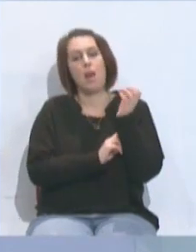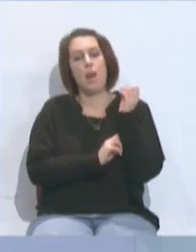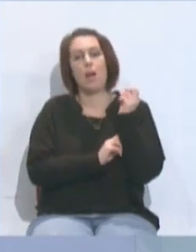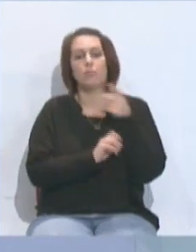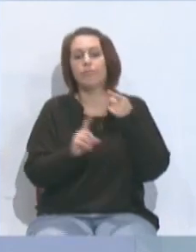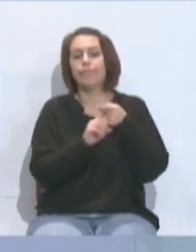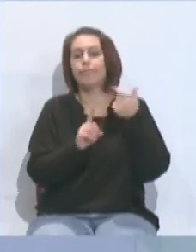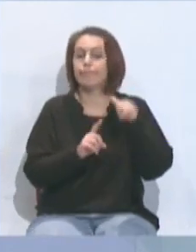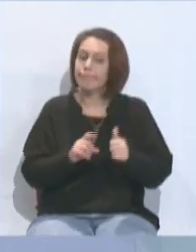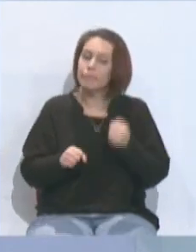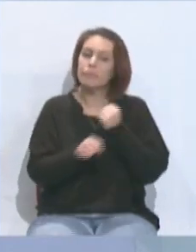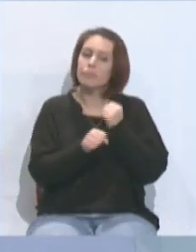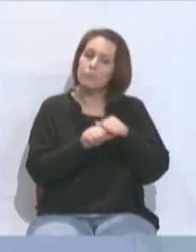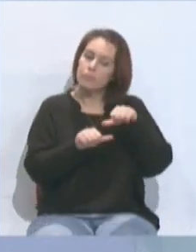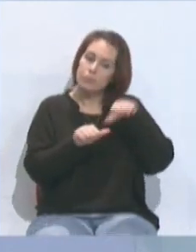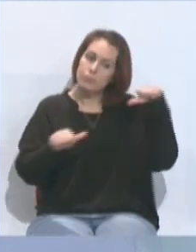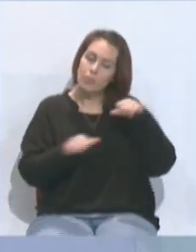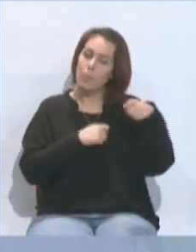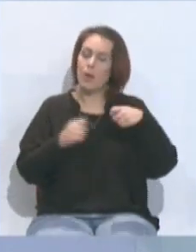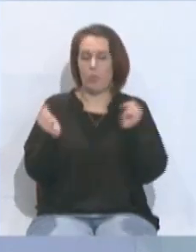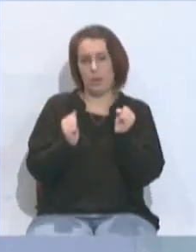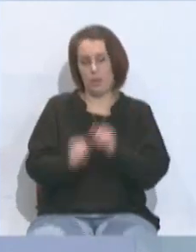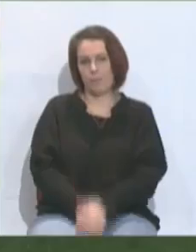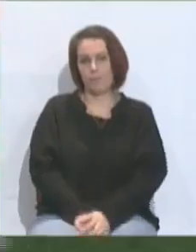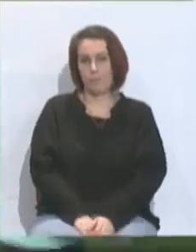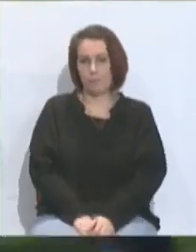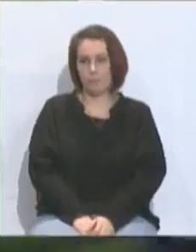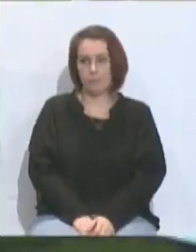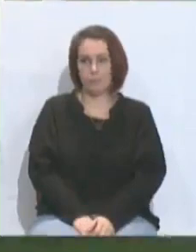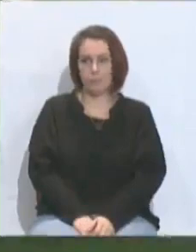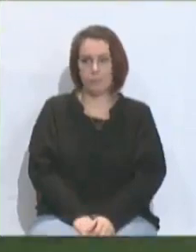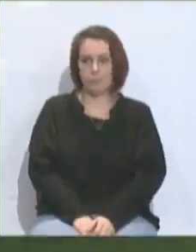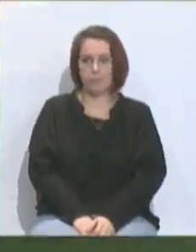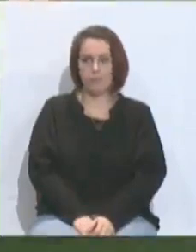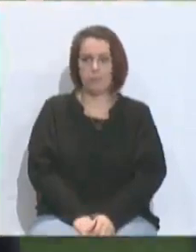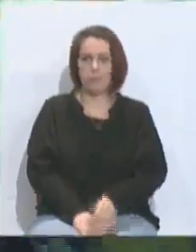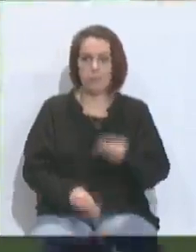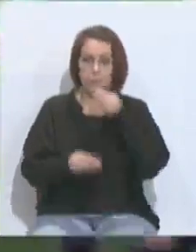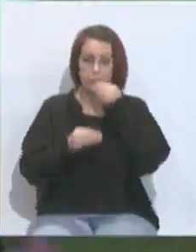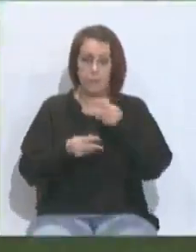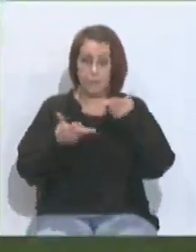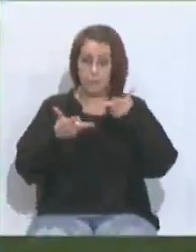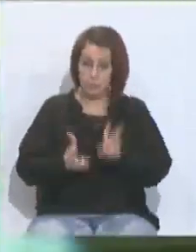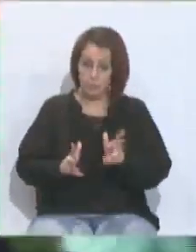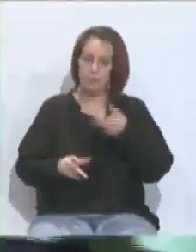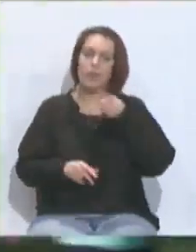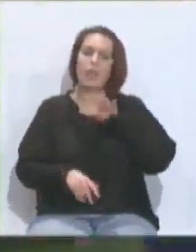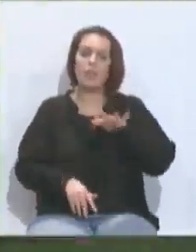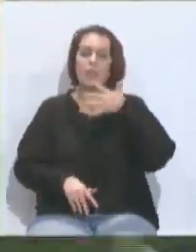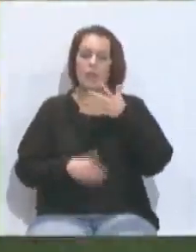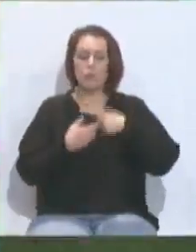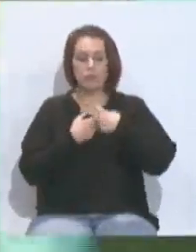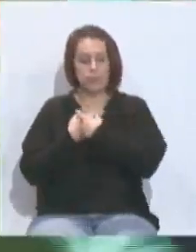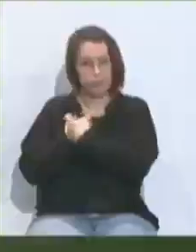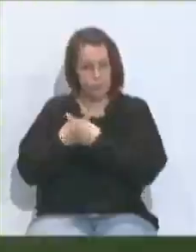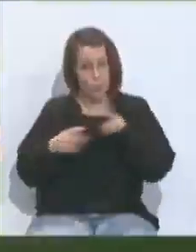para valorar el trabajo desarrollado en este mercado invernal. El relevo en el banquillo y las cinco nuevas